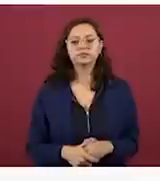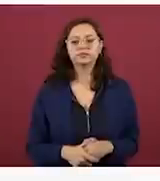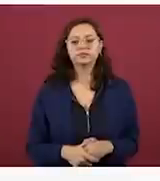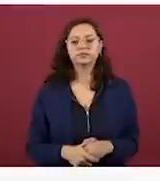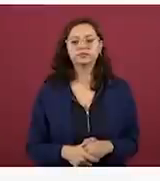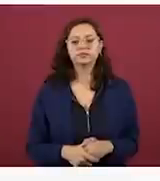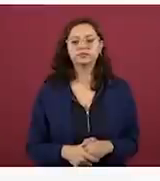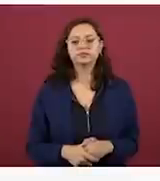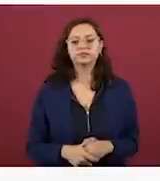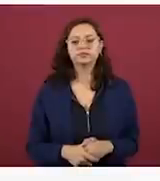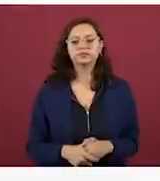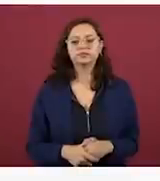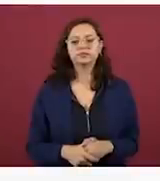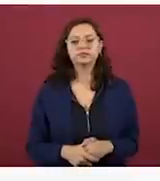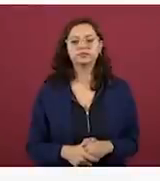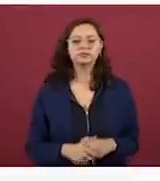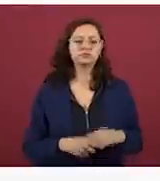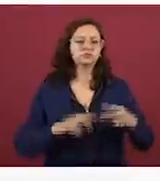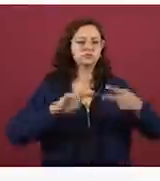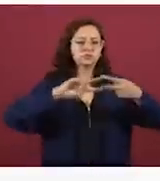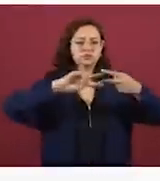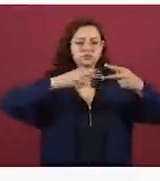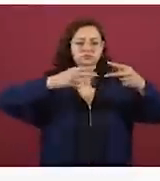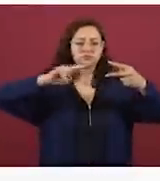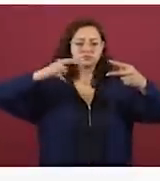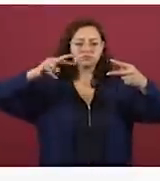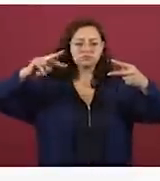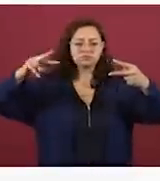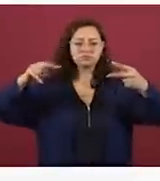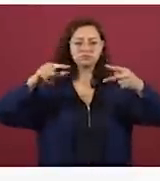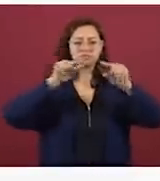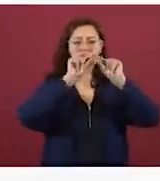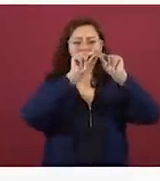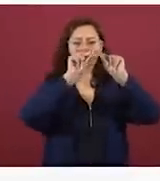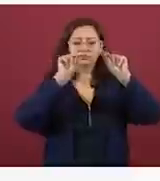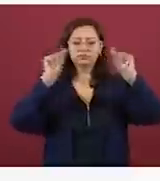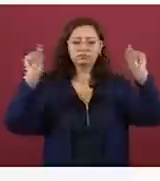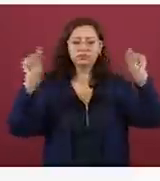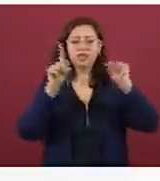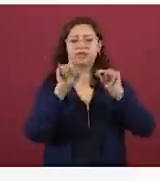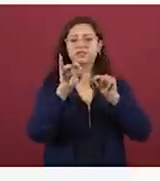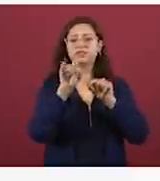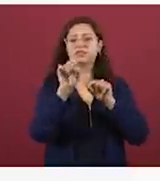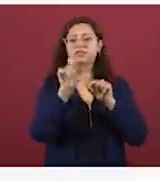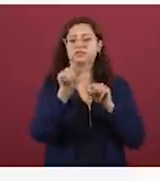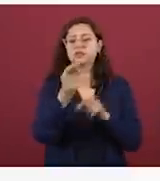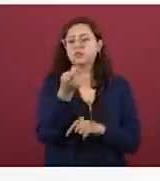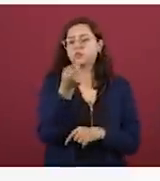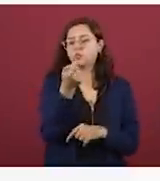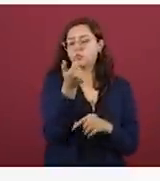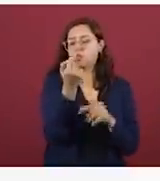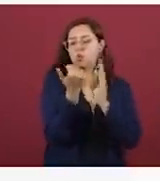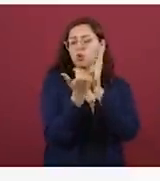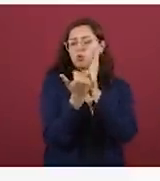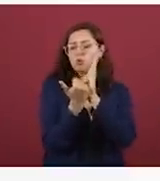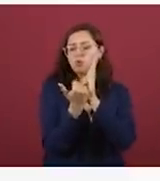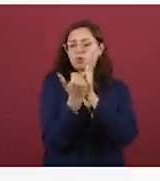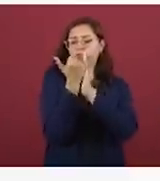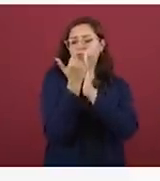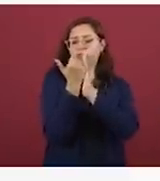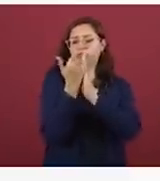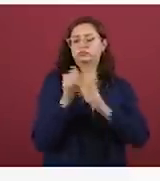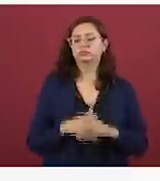que hubo una muy pequeña variación, muy, muy pequeña de variación en el margen del diésel, nada más. Y lo vemos en la siguiente